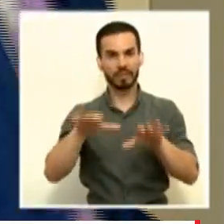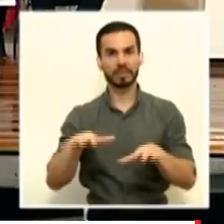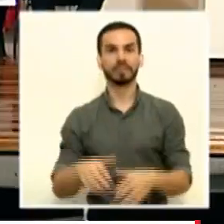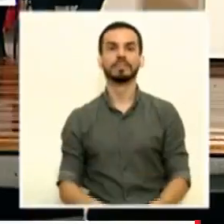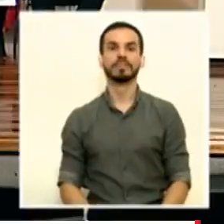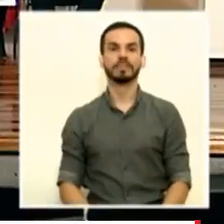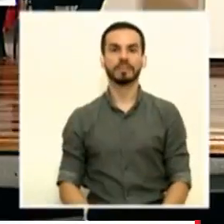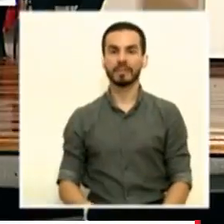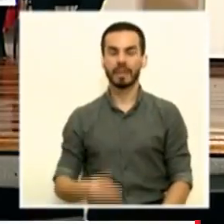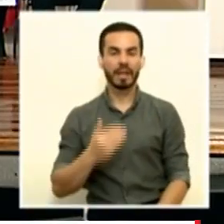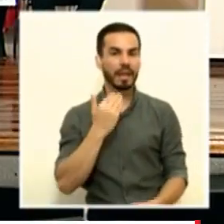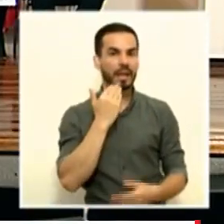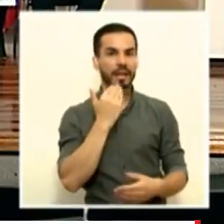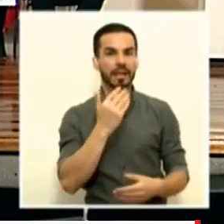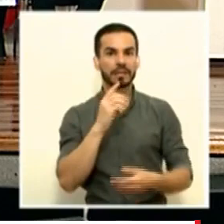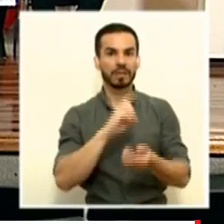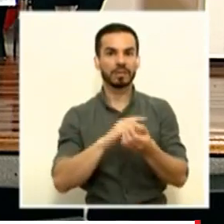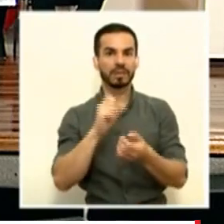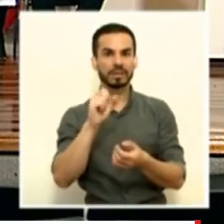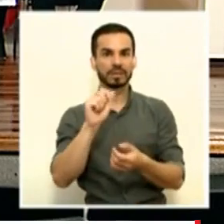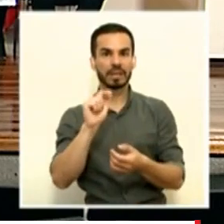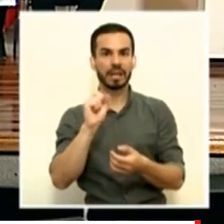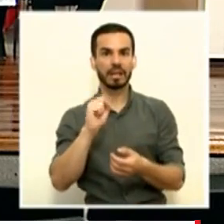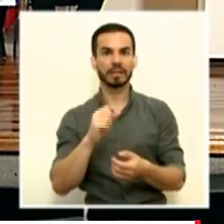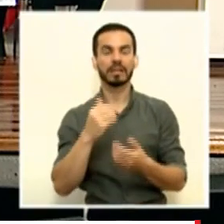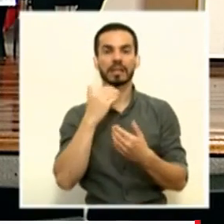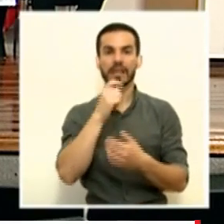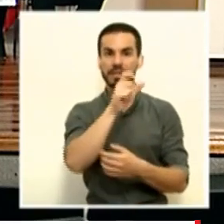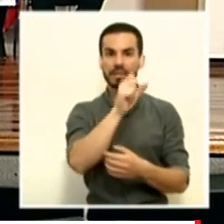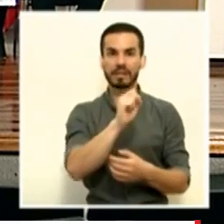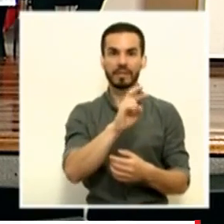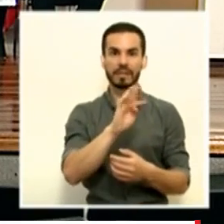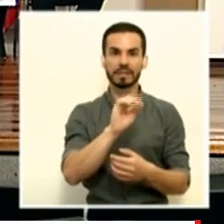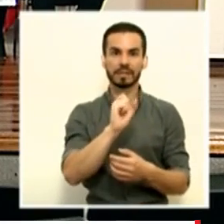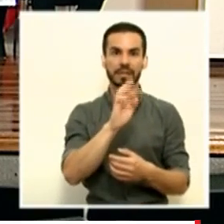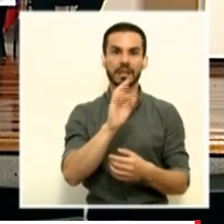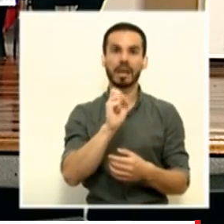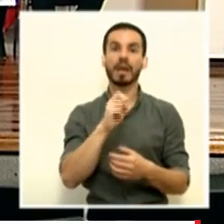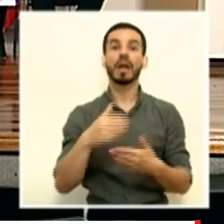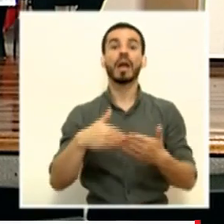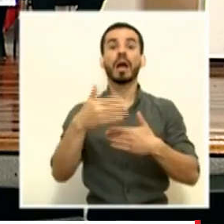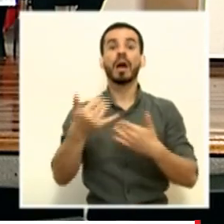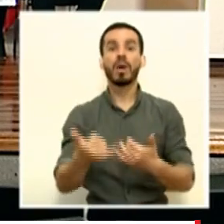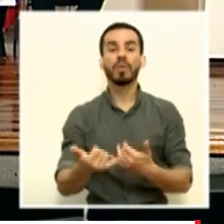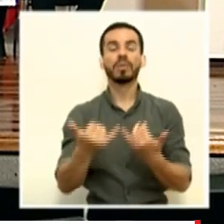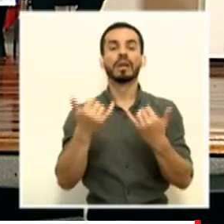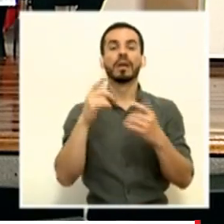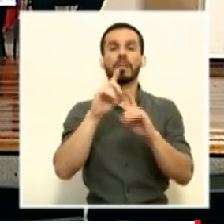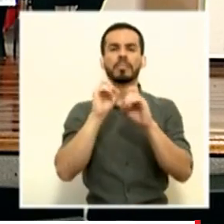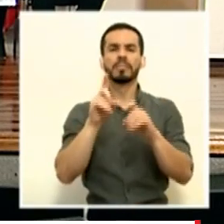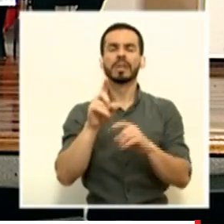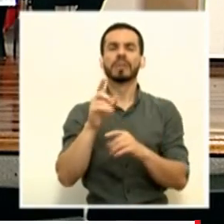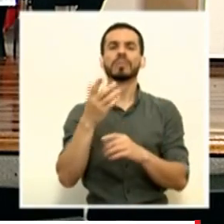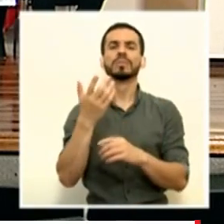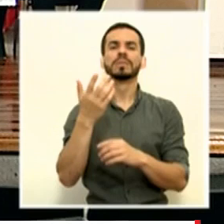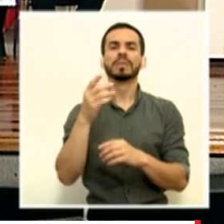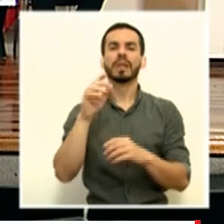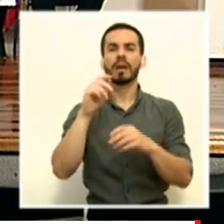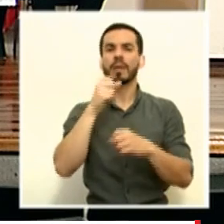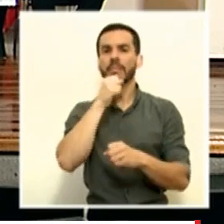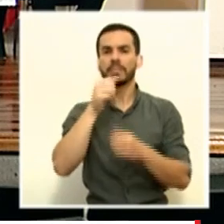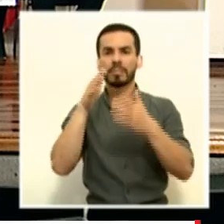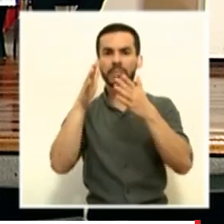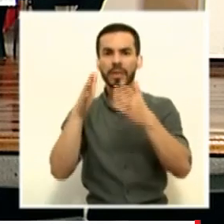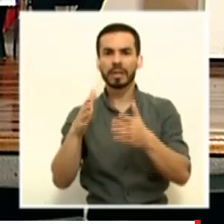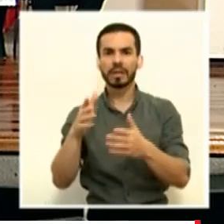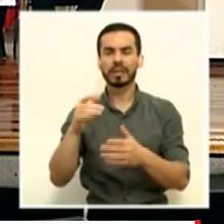Muchísimas gracias, doctor Daniel Salas. Muchas gracias a Sebastián. A continuación escucharemos la consulta por parte de la